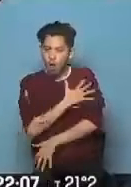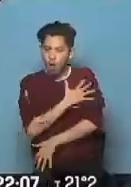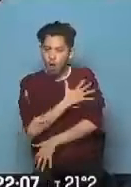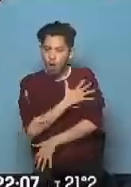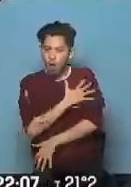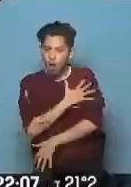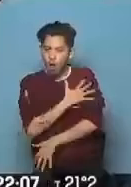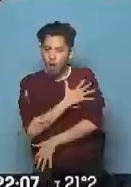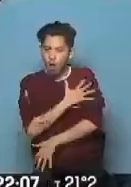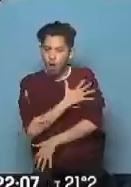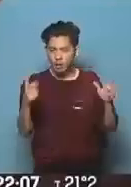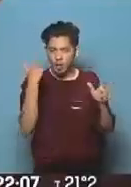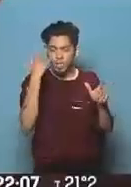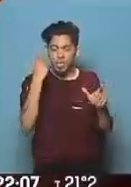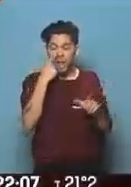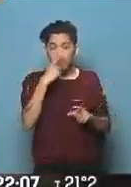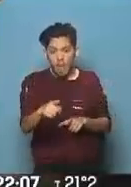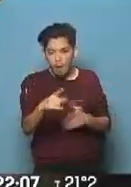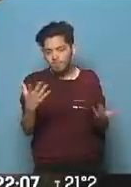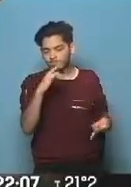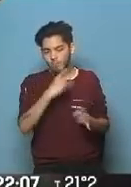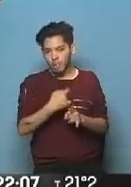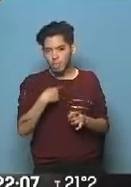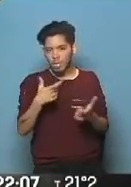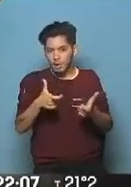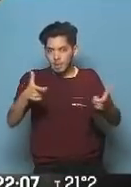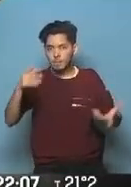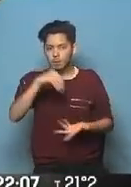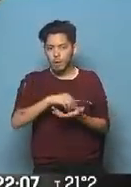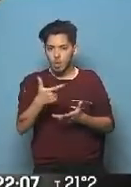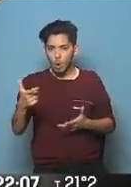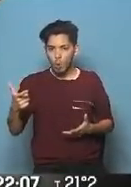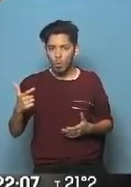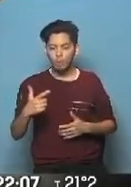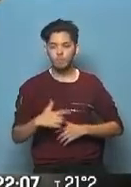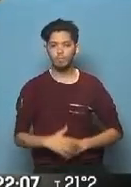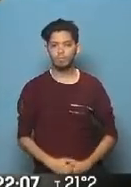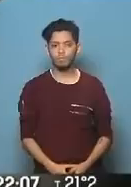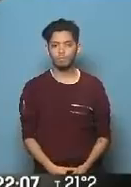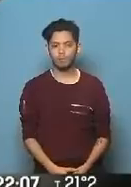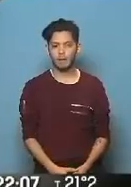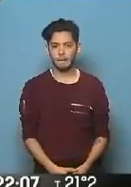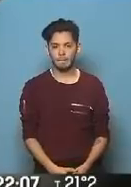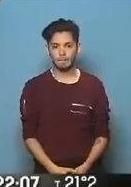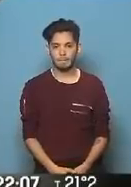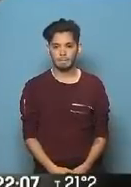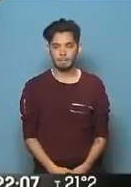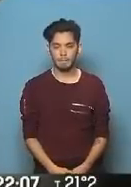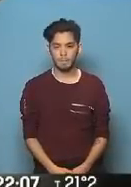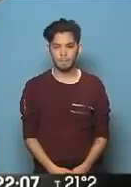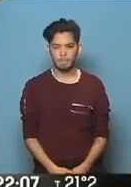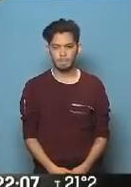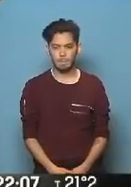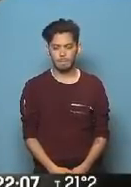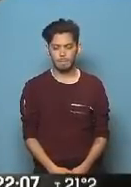le reportó el crecimiento esperado. Nunca me senti tão bem na minha vida. Meu muito obrigado a todos